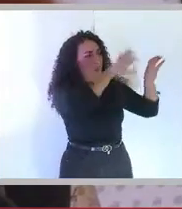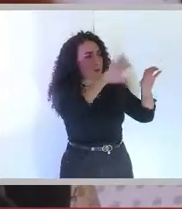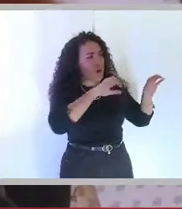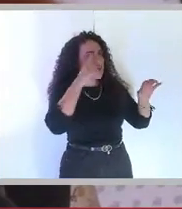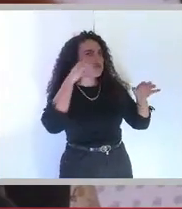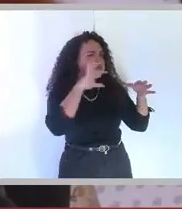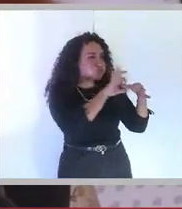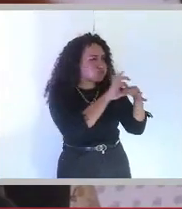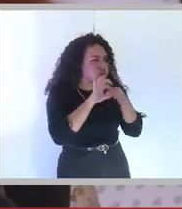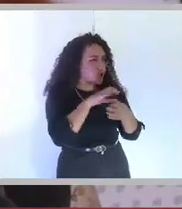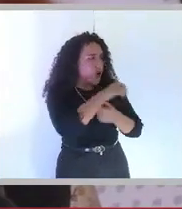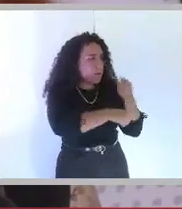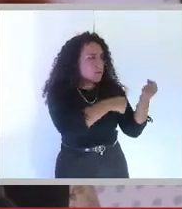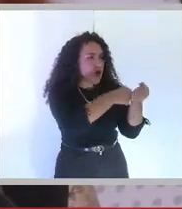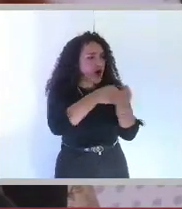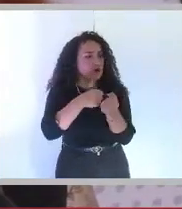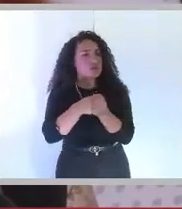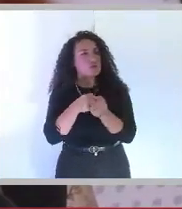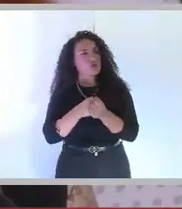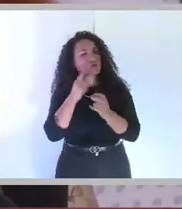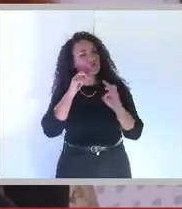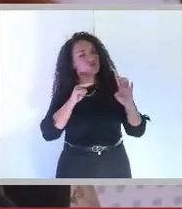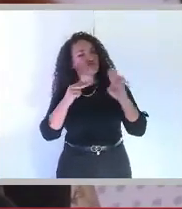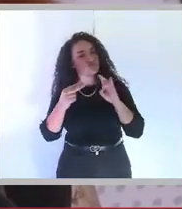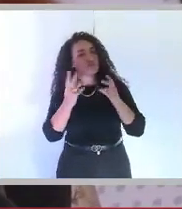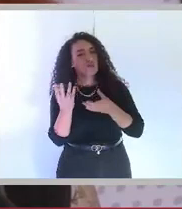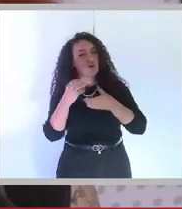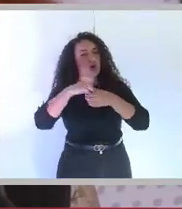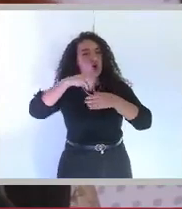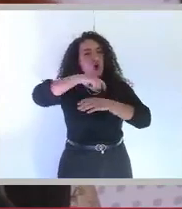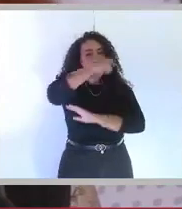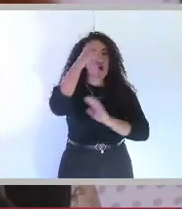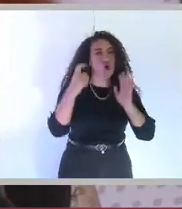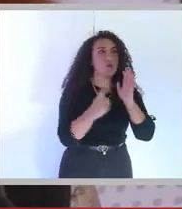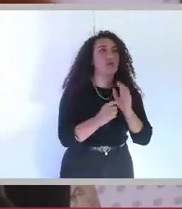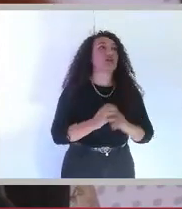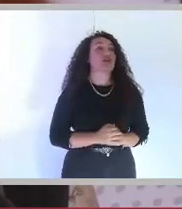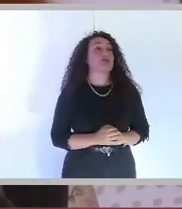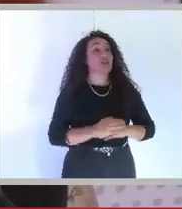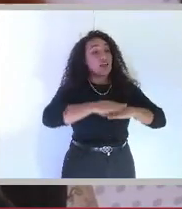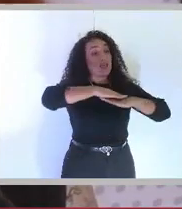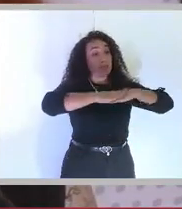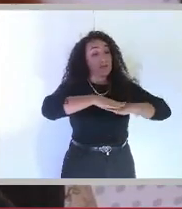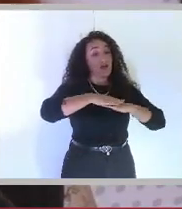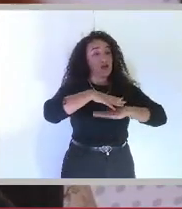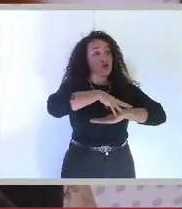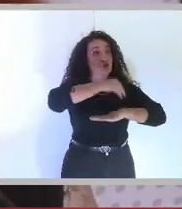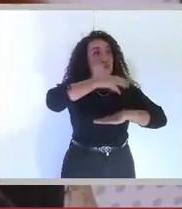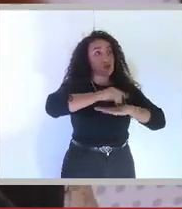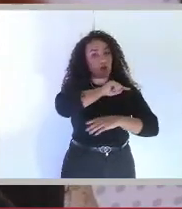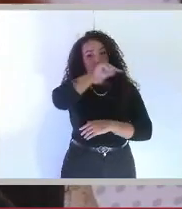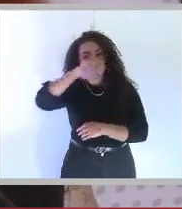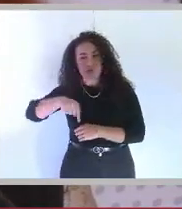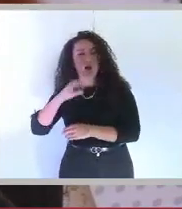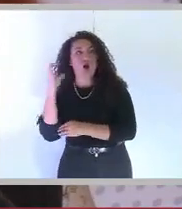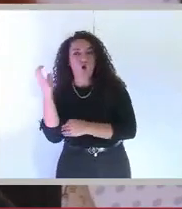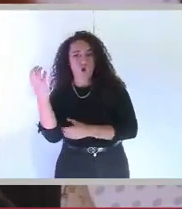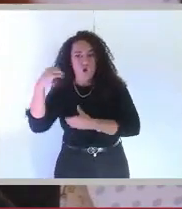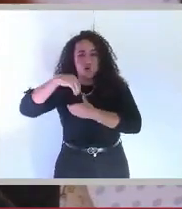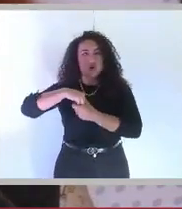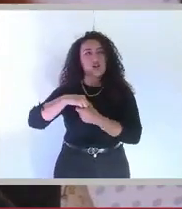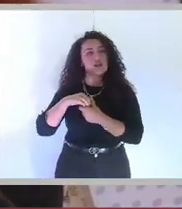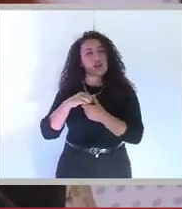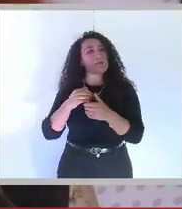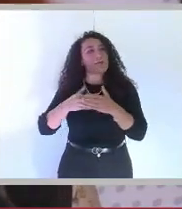integral. De hecho, la Embajada de Suecia en Colombia es sede de un equipo de cooperación bilateral con